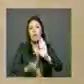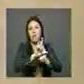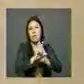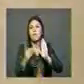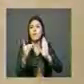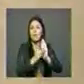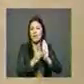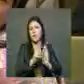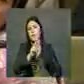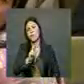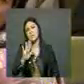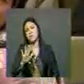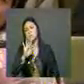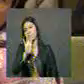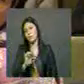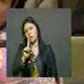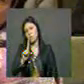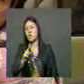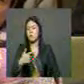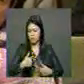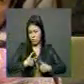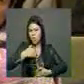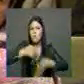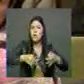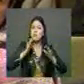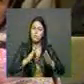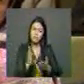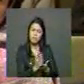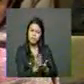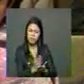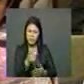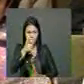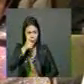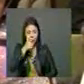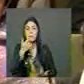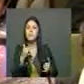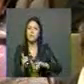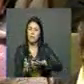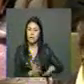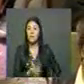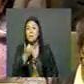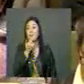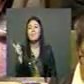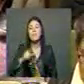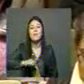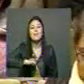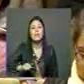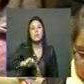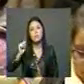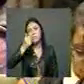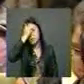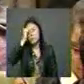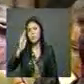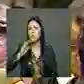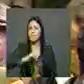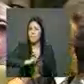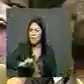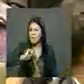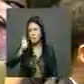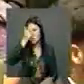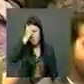decreto 2591 como juez de revisión. Segundo, porque existen derechos fundamentales en